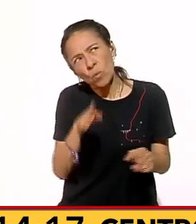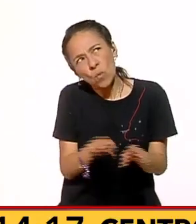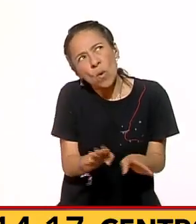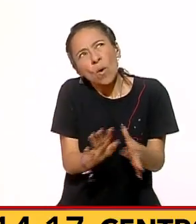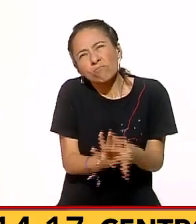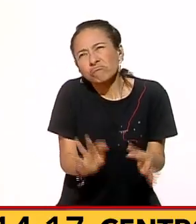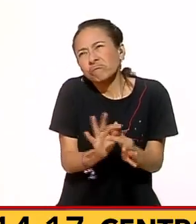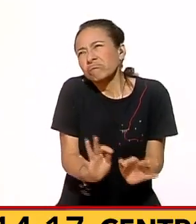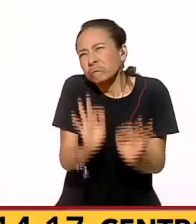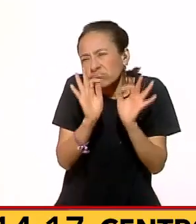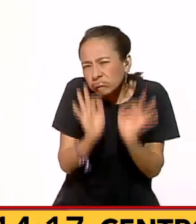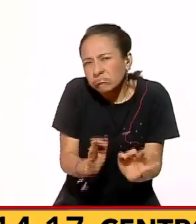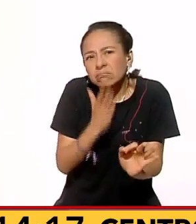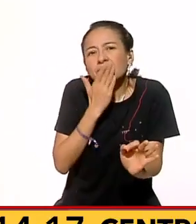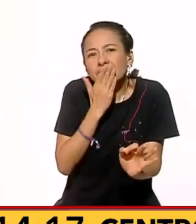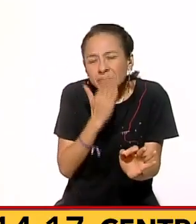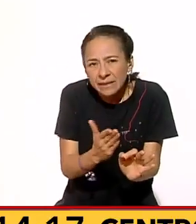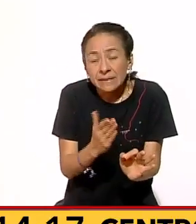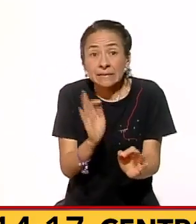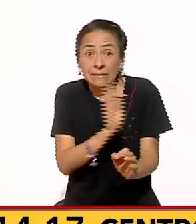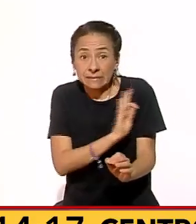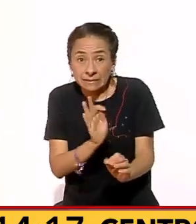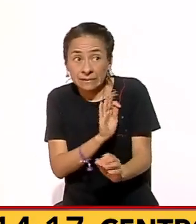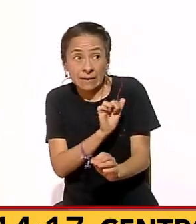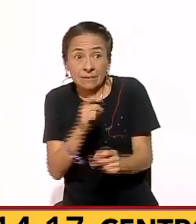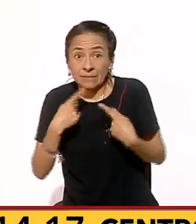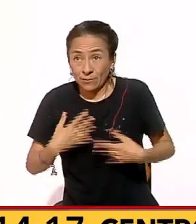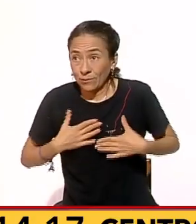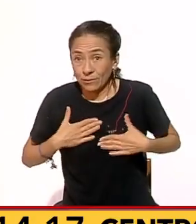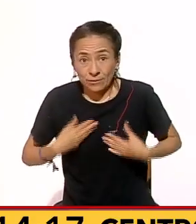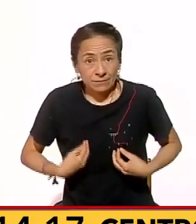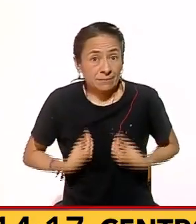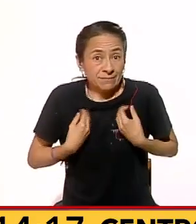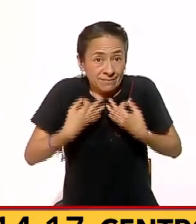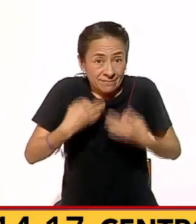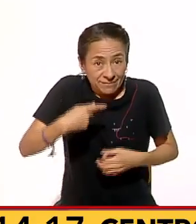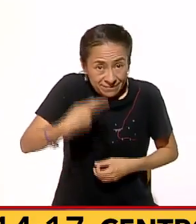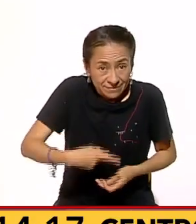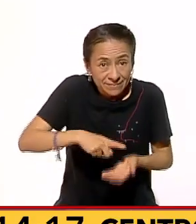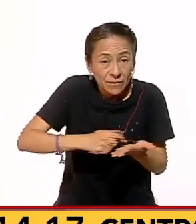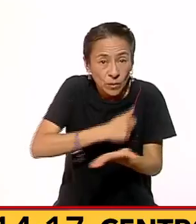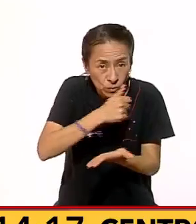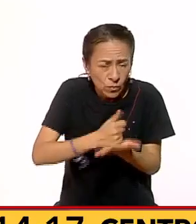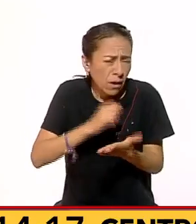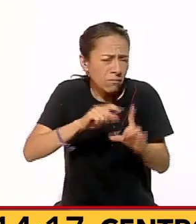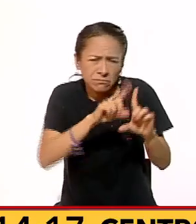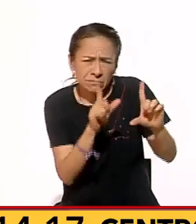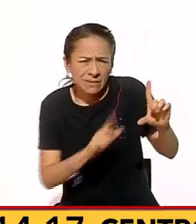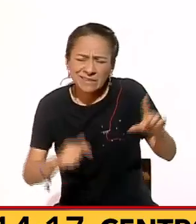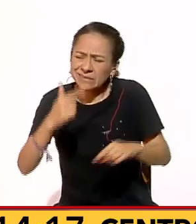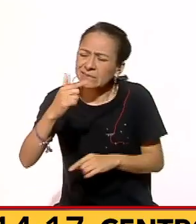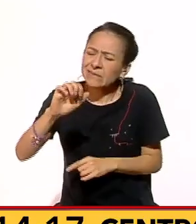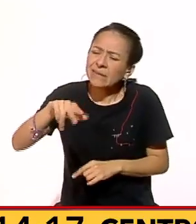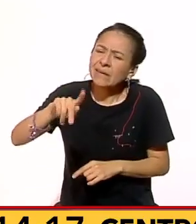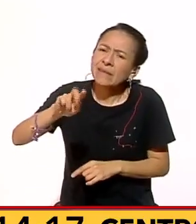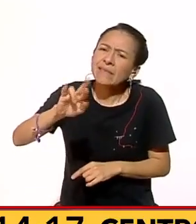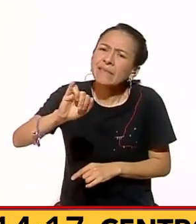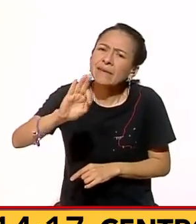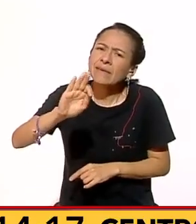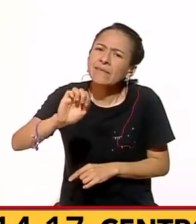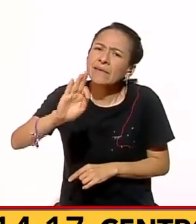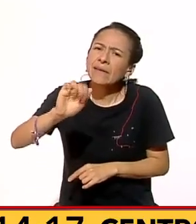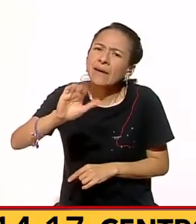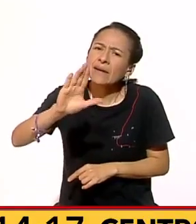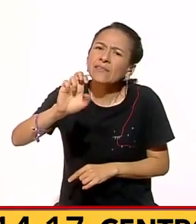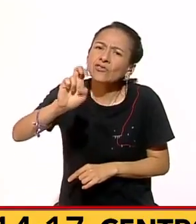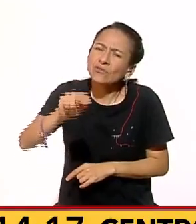explicar y quizá muchos de quienes vivamos aquí en la ciudad o incluso en el país desconocemos qué es la gentrificación y por eso es que